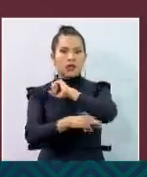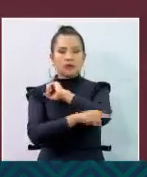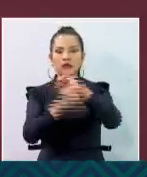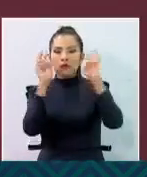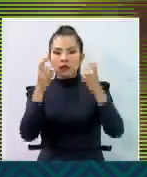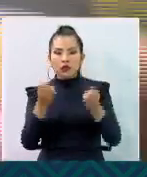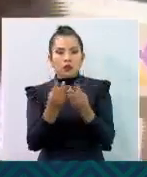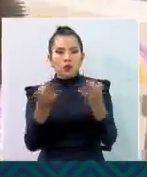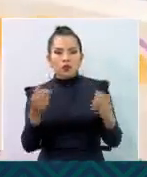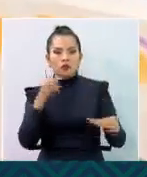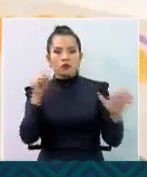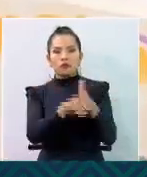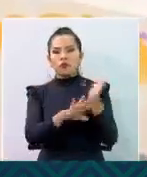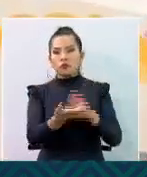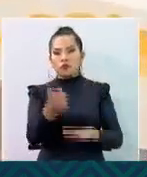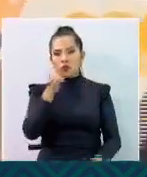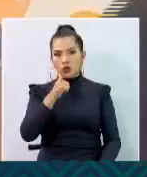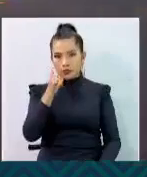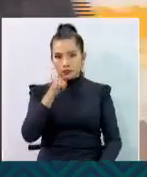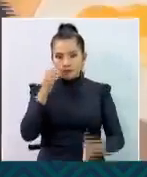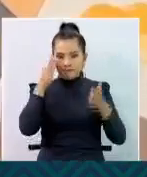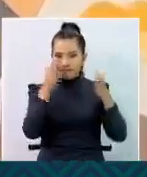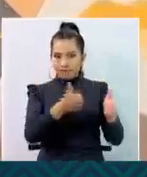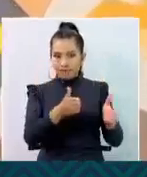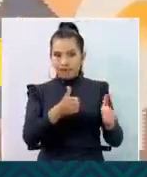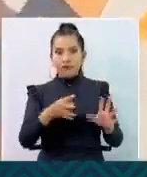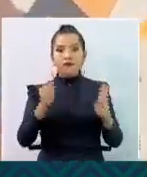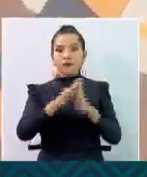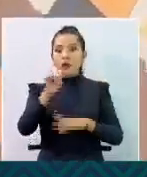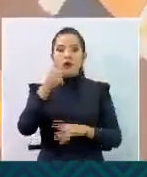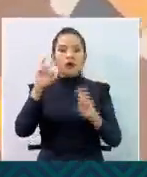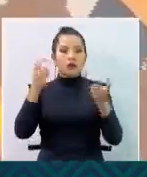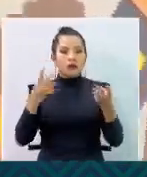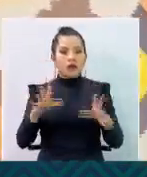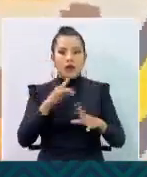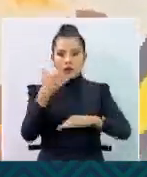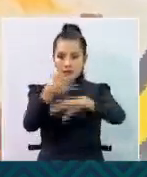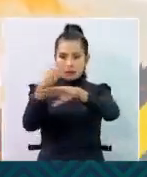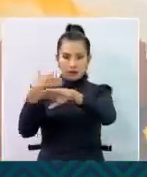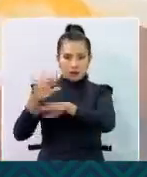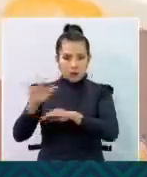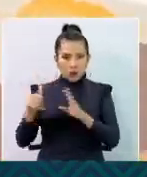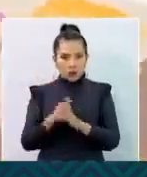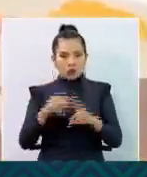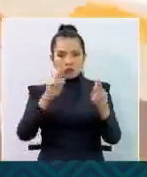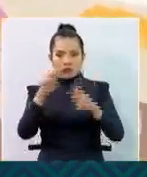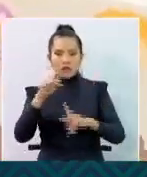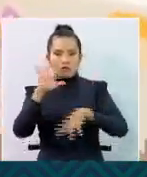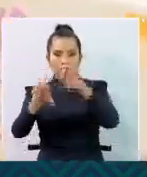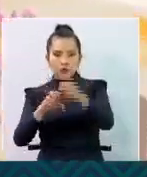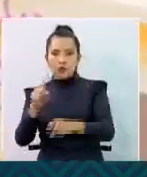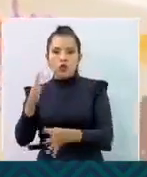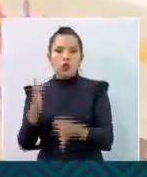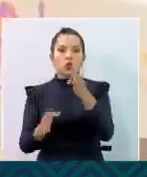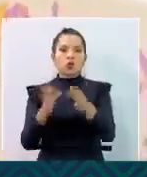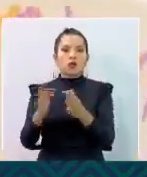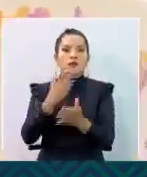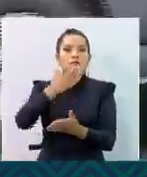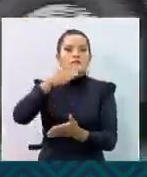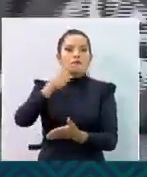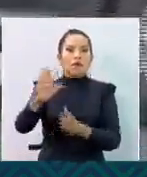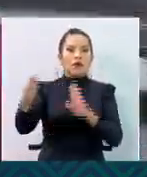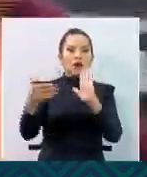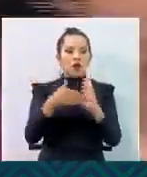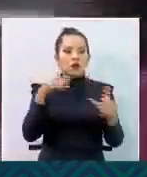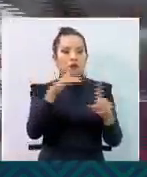de Feminicidio. El trabajo de esta comisión concluyó con el envío de varios operadores de justicia tras las rejas por haber manipulado y delinquido en